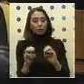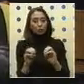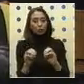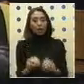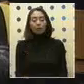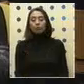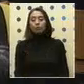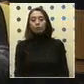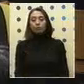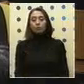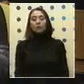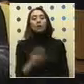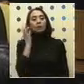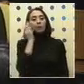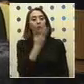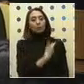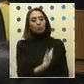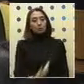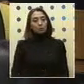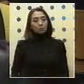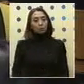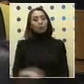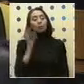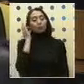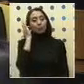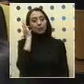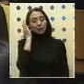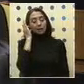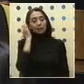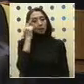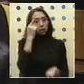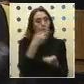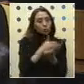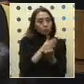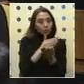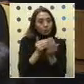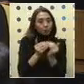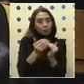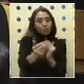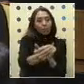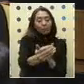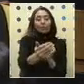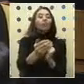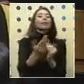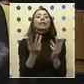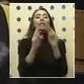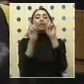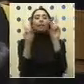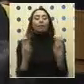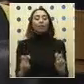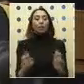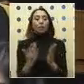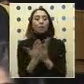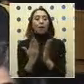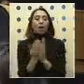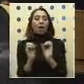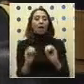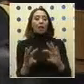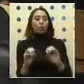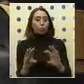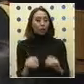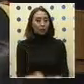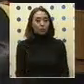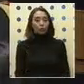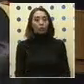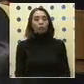donde la presidenta se ha planteado una hoja de ruta en esta materia que es la educación y que está